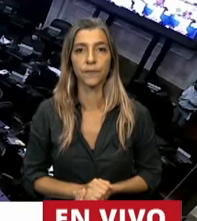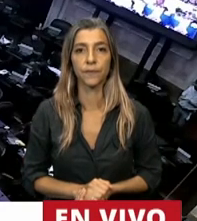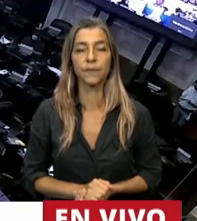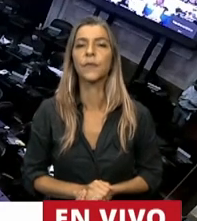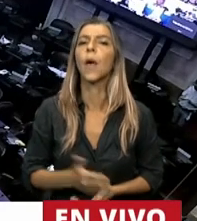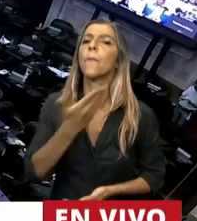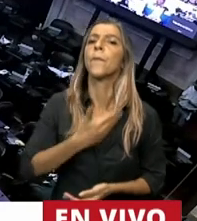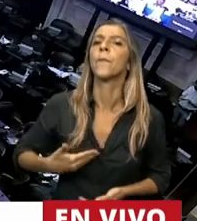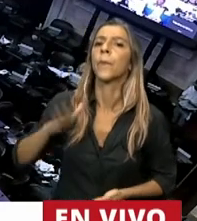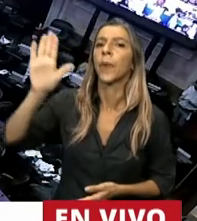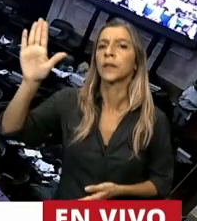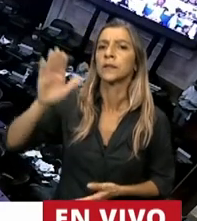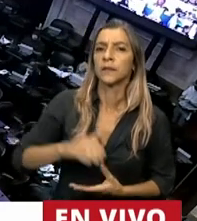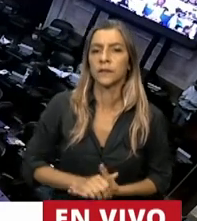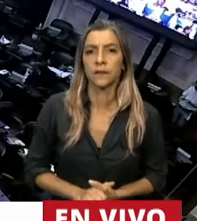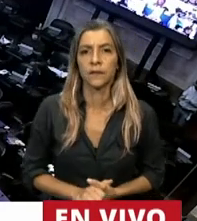Presidente.